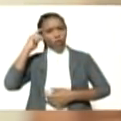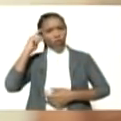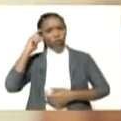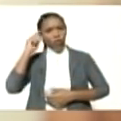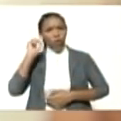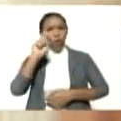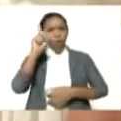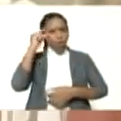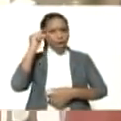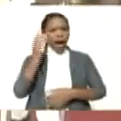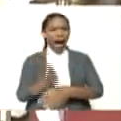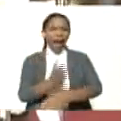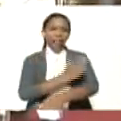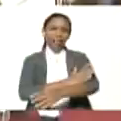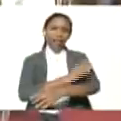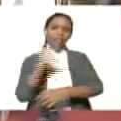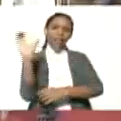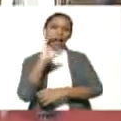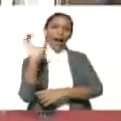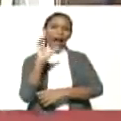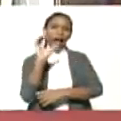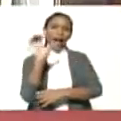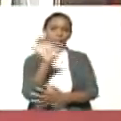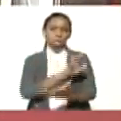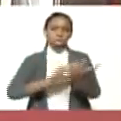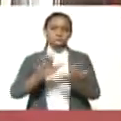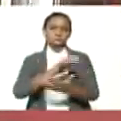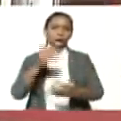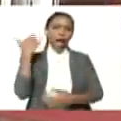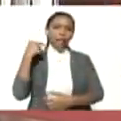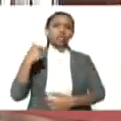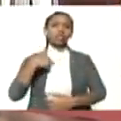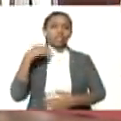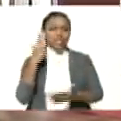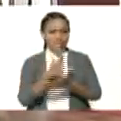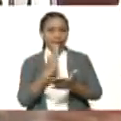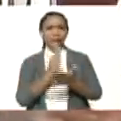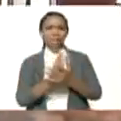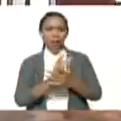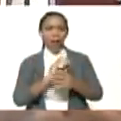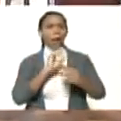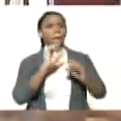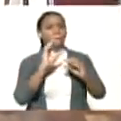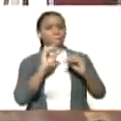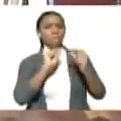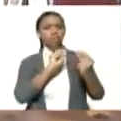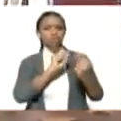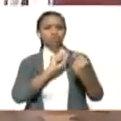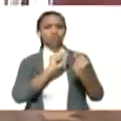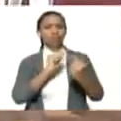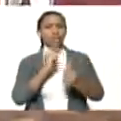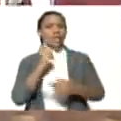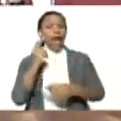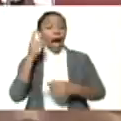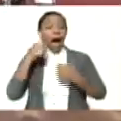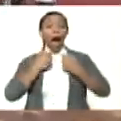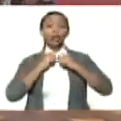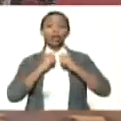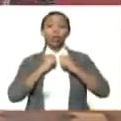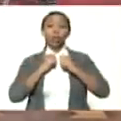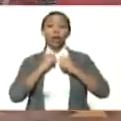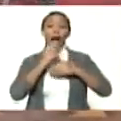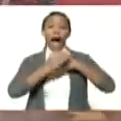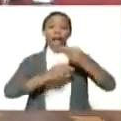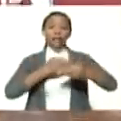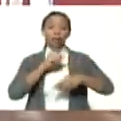un día antes del Caracazo, siempre lo conversábamos. Aristóbulo se estaba convirtiendo, recuerdo